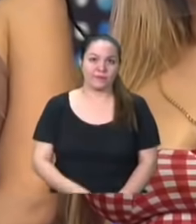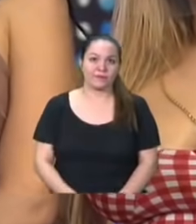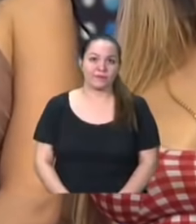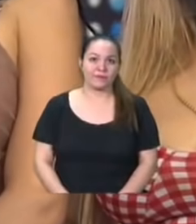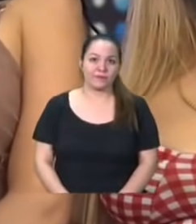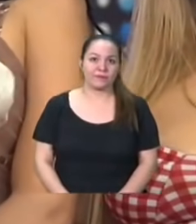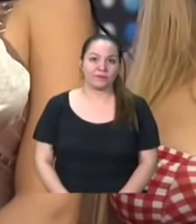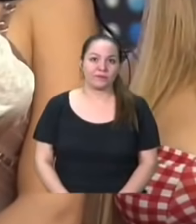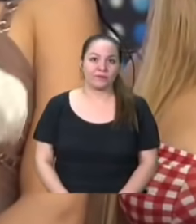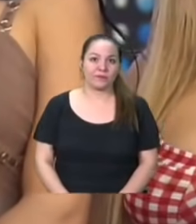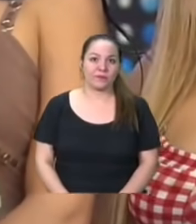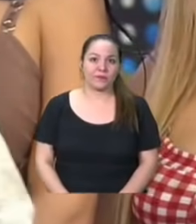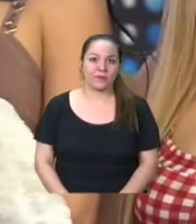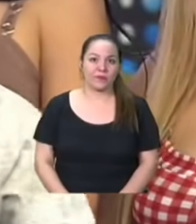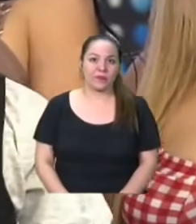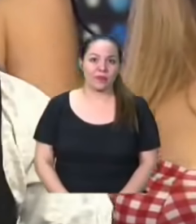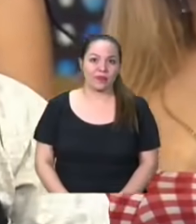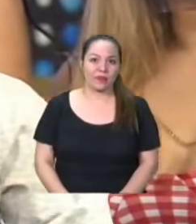Mañana que...